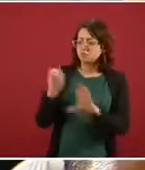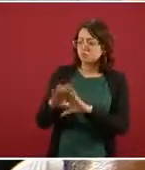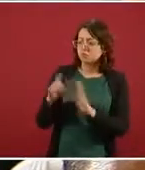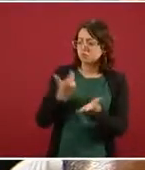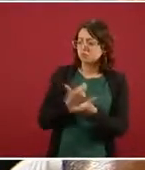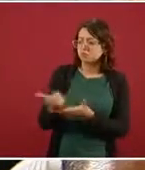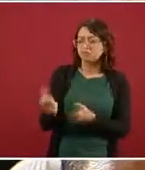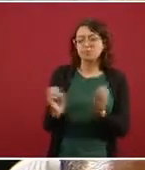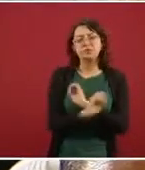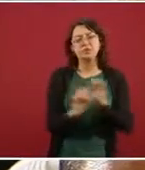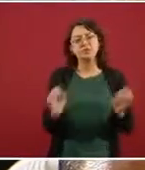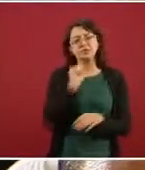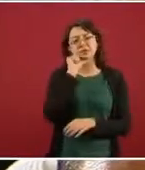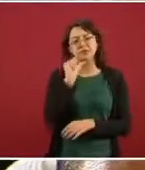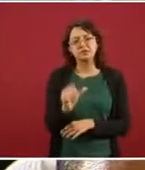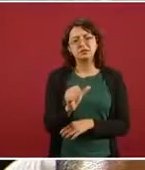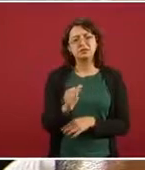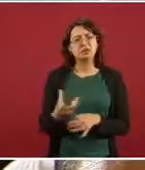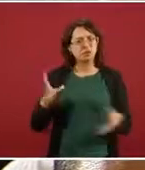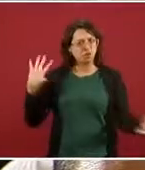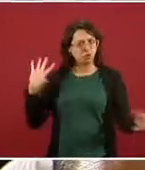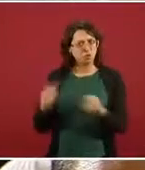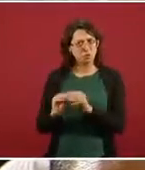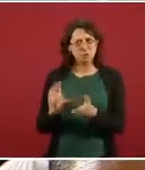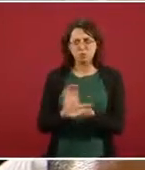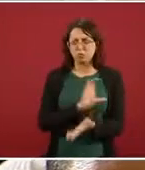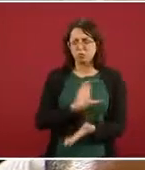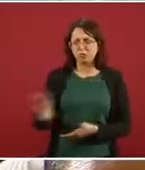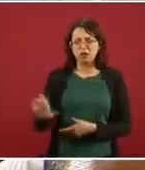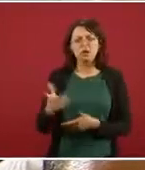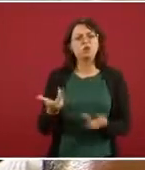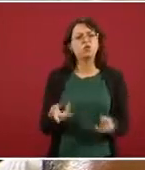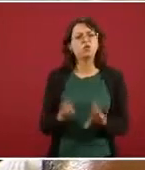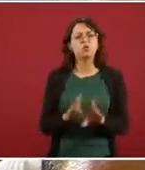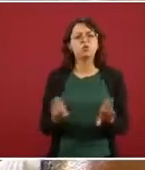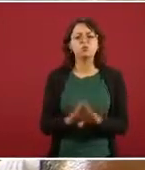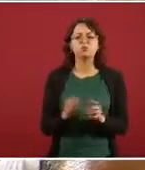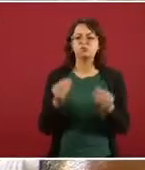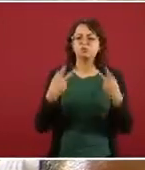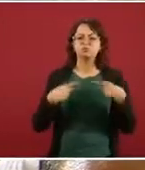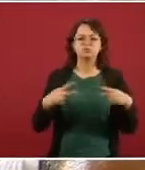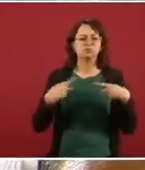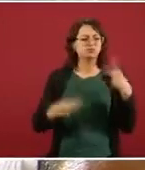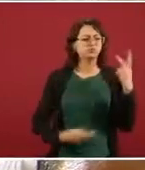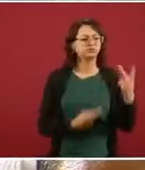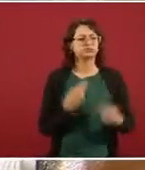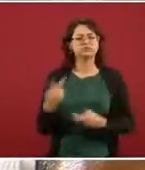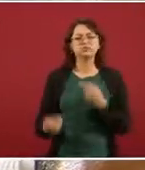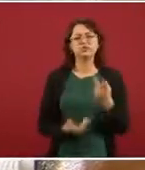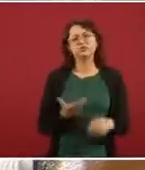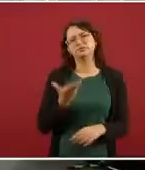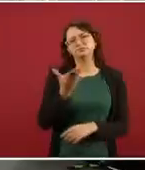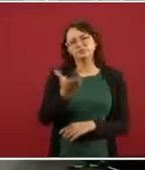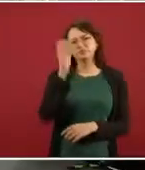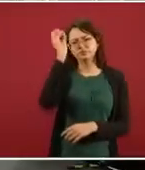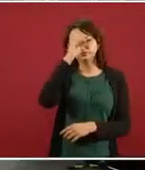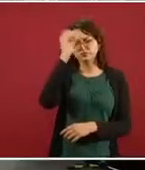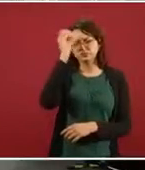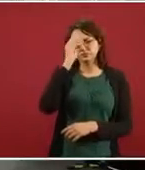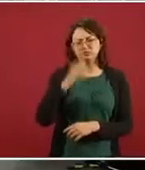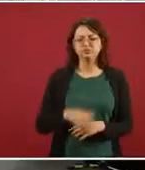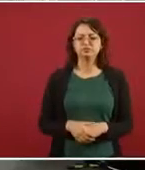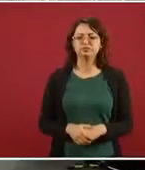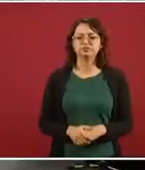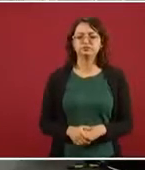creo que si va a ser retroactivo, porque muchas personas nos preguntan eso. Quisiera saber su opinión. Sí, sí, sí.